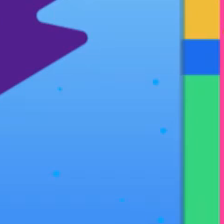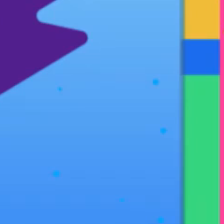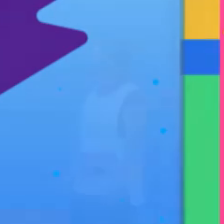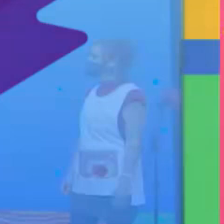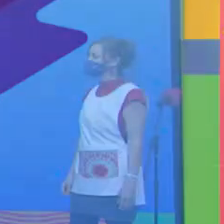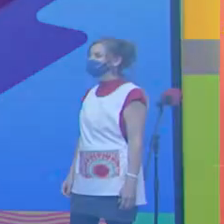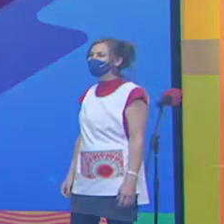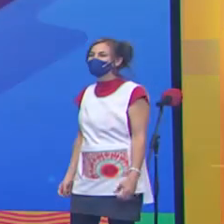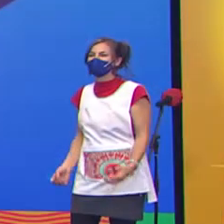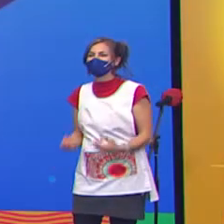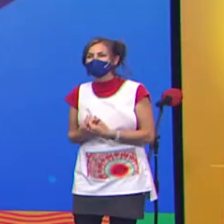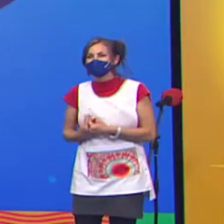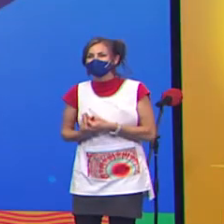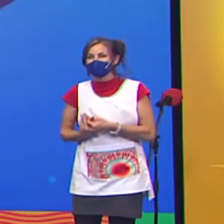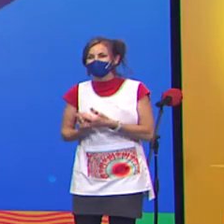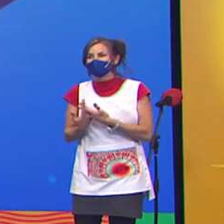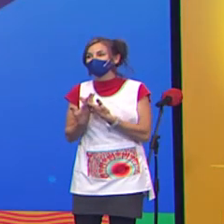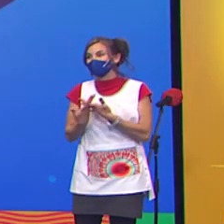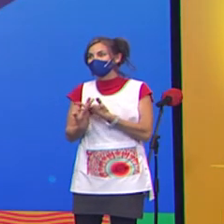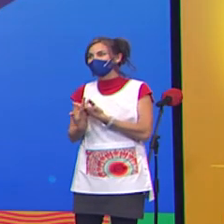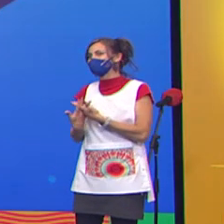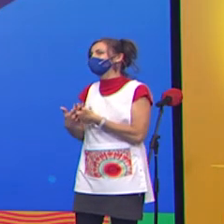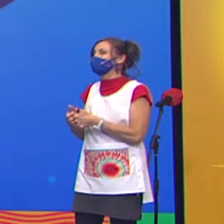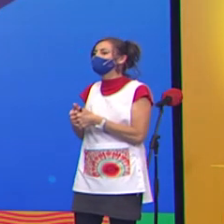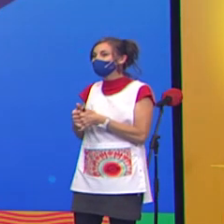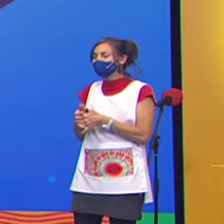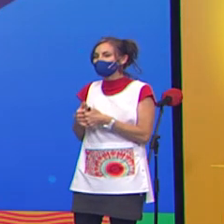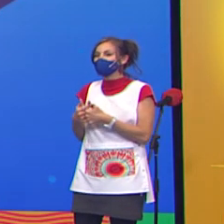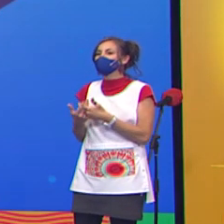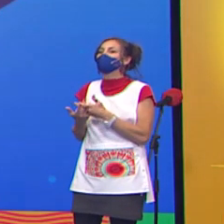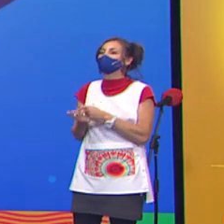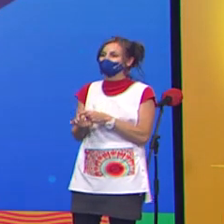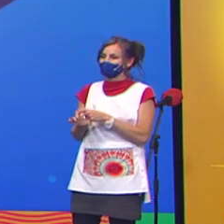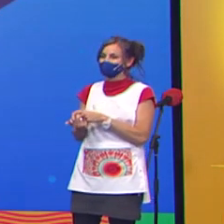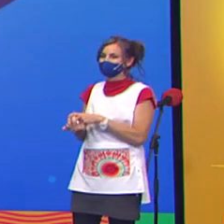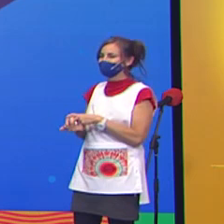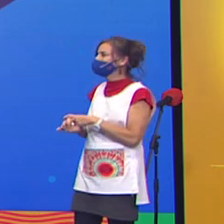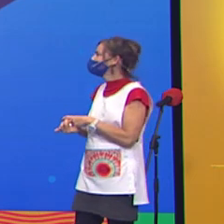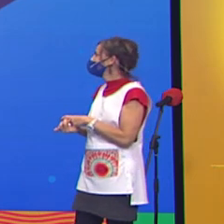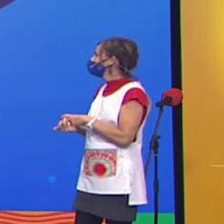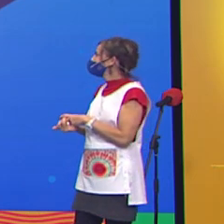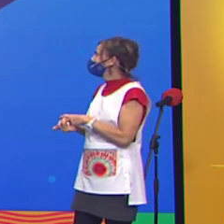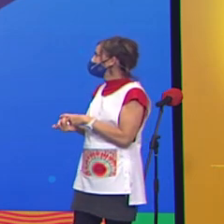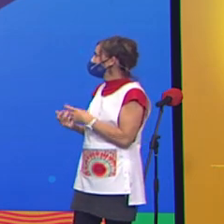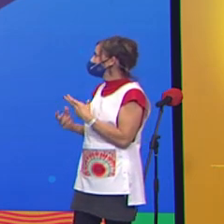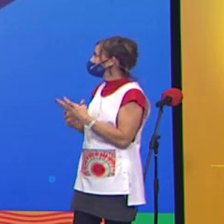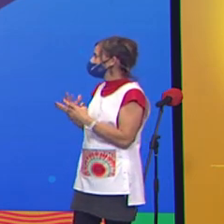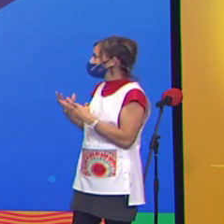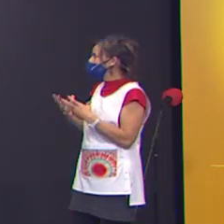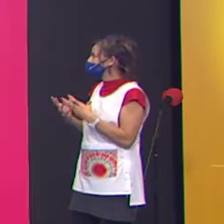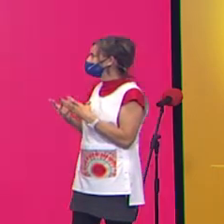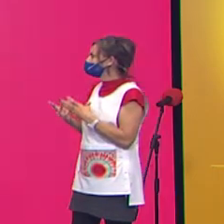Ave australiana. Muy bien. Epa. Claro, el ave australiana que se camufla con su postura, ¿no? Muy bueno. Y después